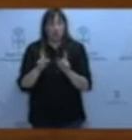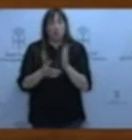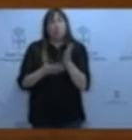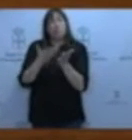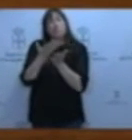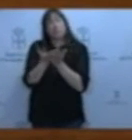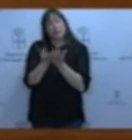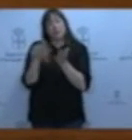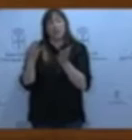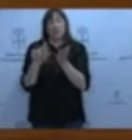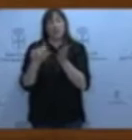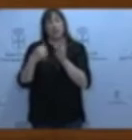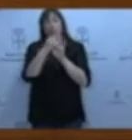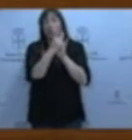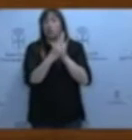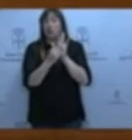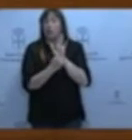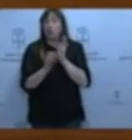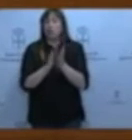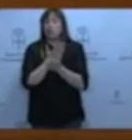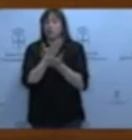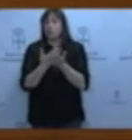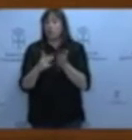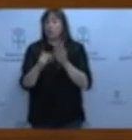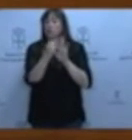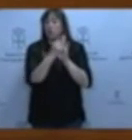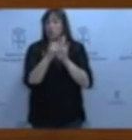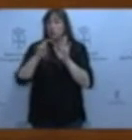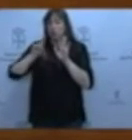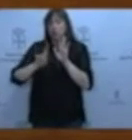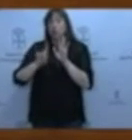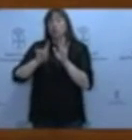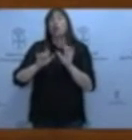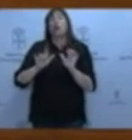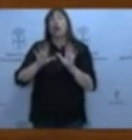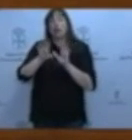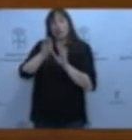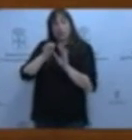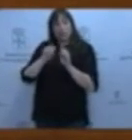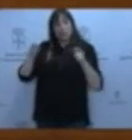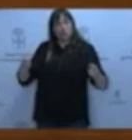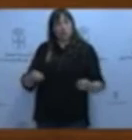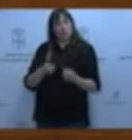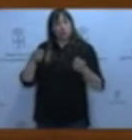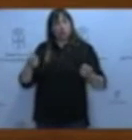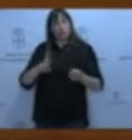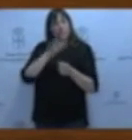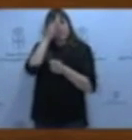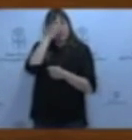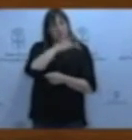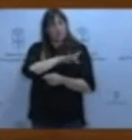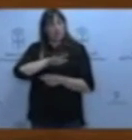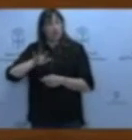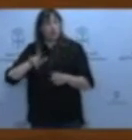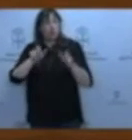por puntos, porque en el primer punto, si bien entendemos que tiene que haber campañas de sensibilización, una campaña de sensibilización dirigida a la población general, lo ha